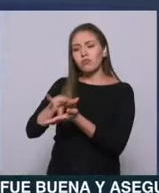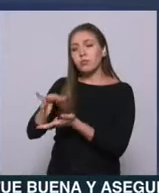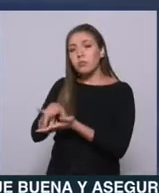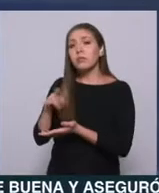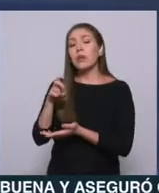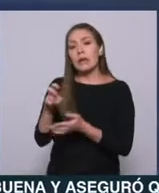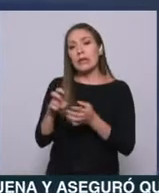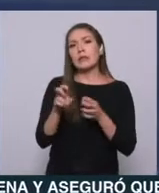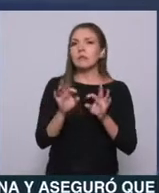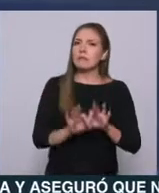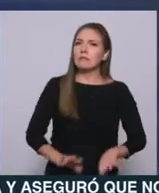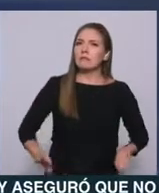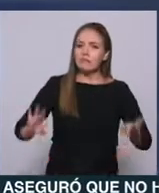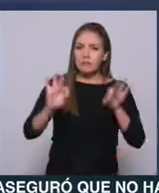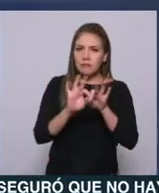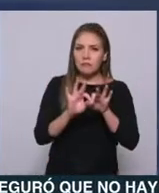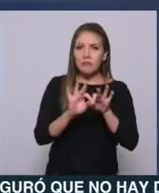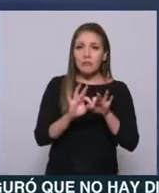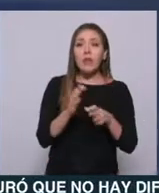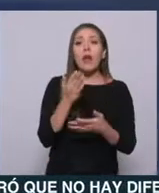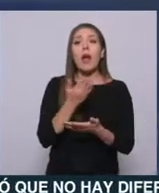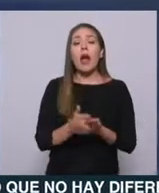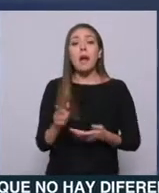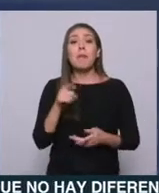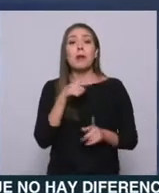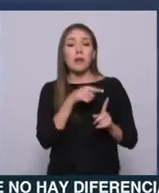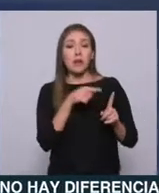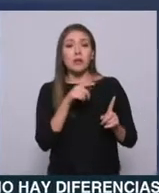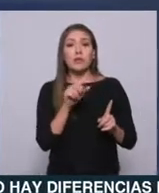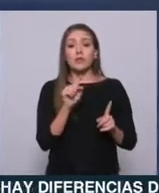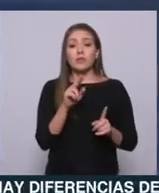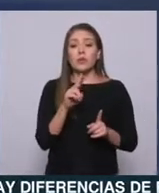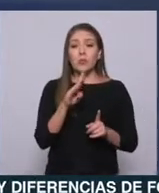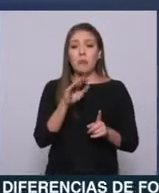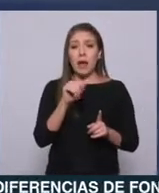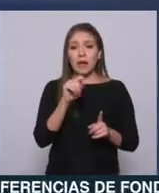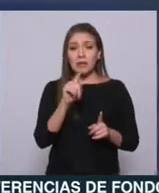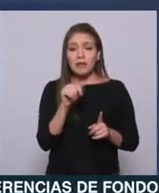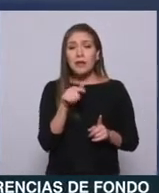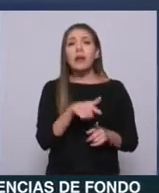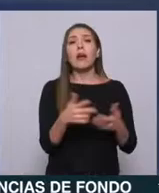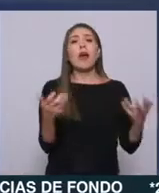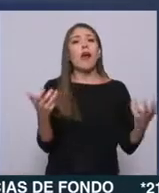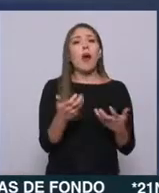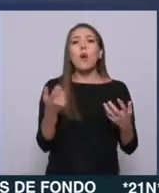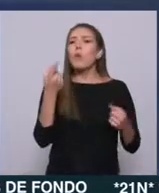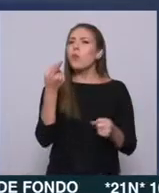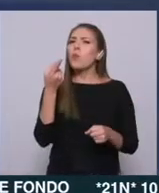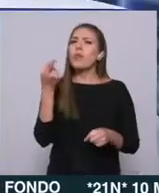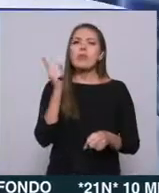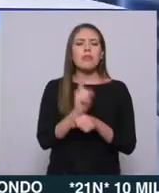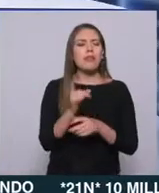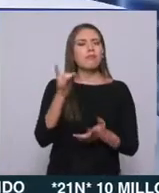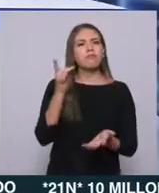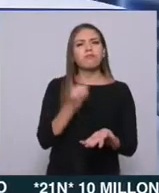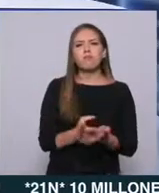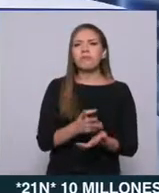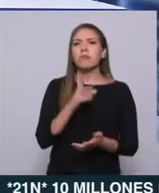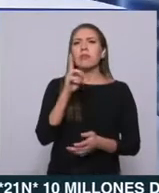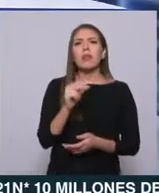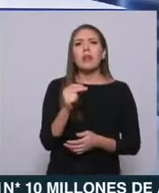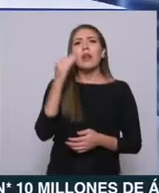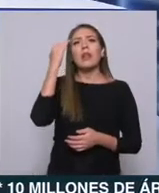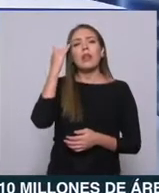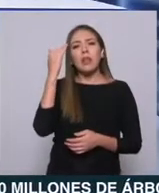subasta se hace todo en un solo día. O sea, eso ahorra muchísimo tiempo y una serie de cosas.